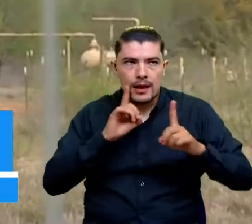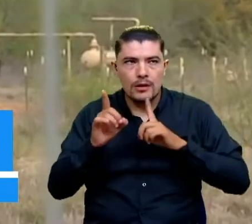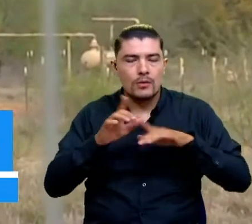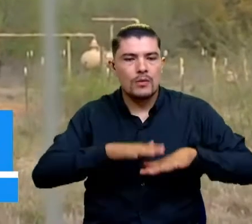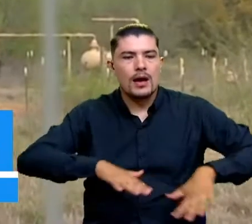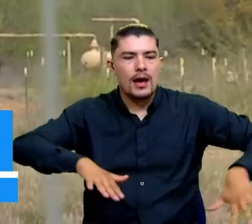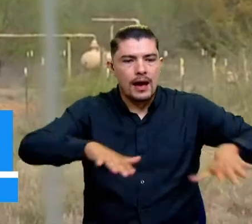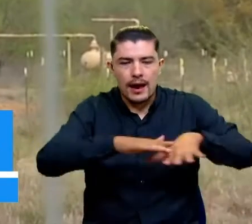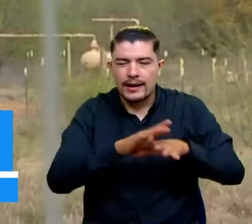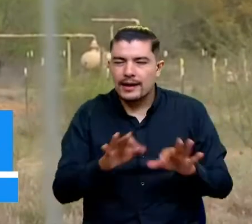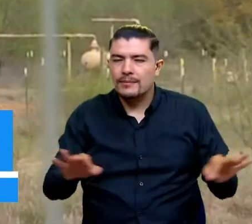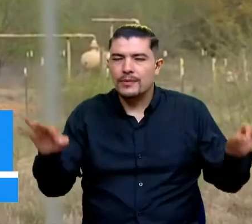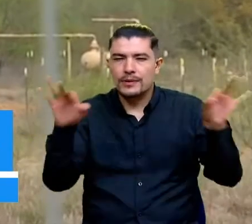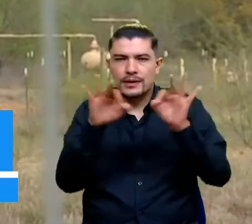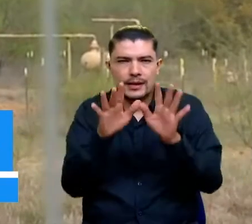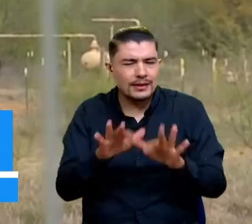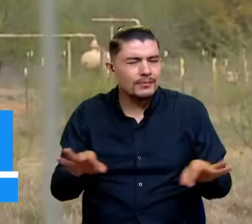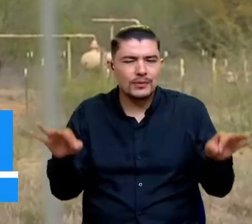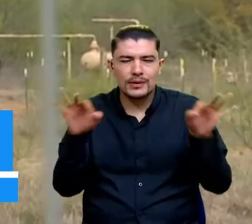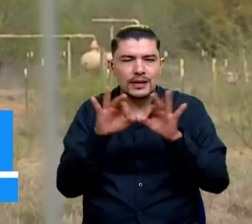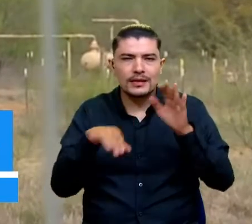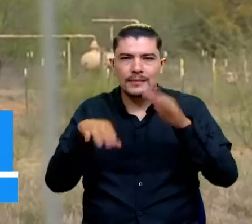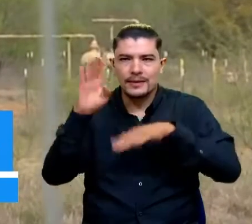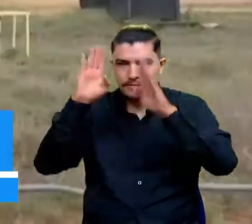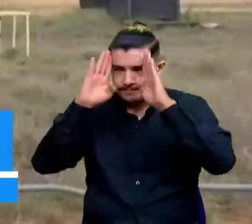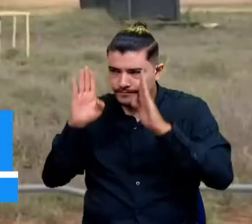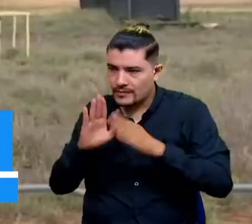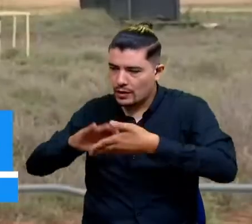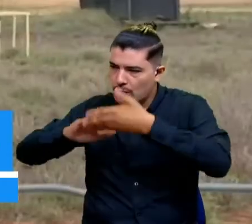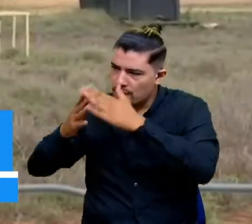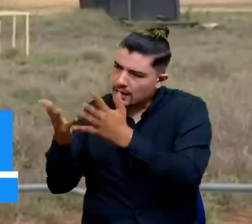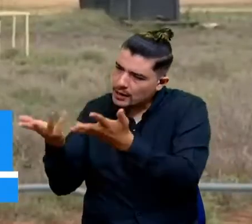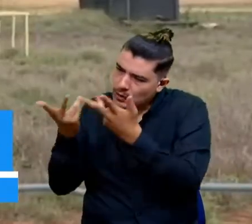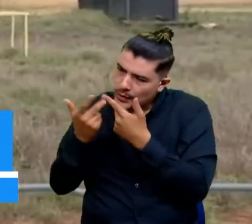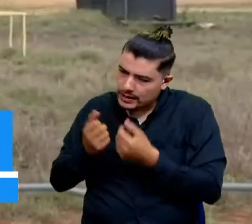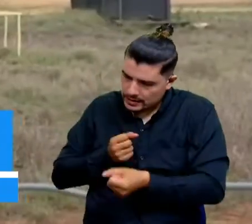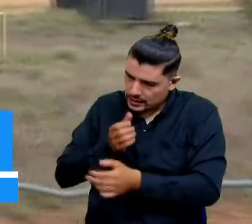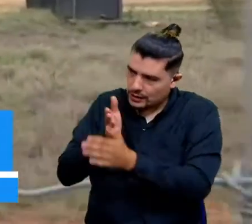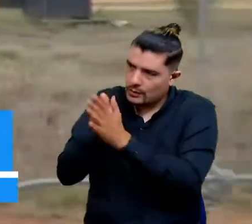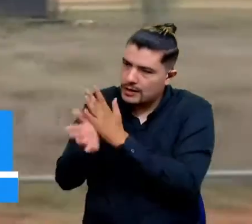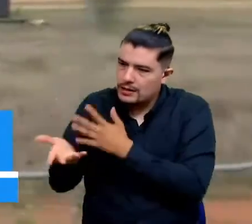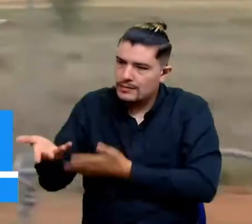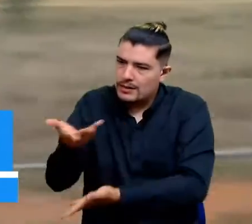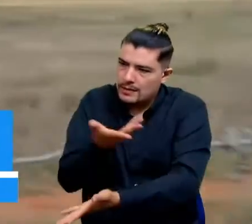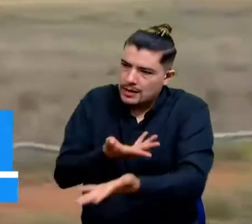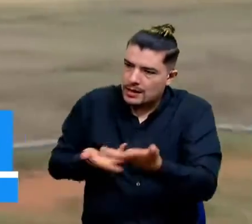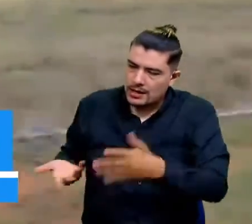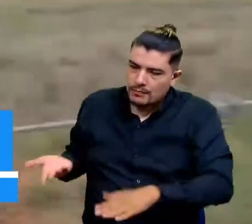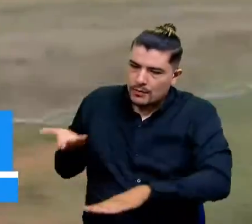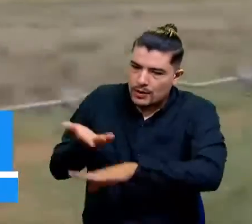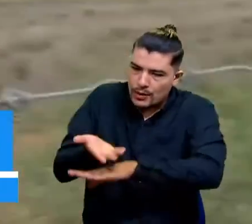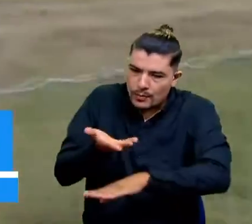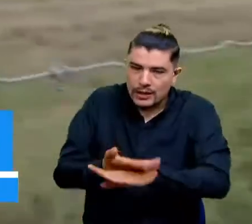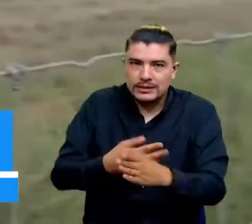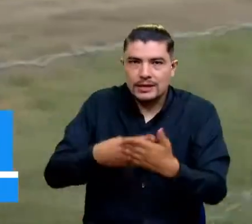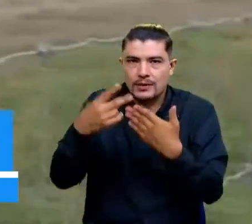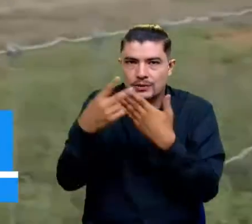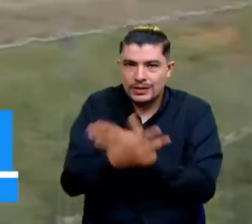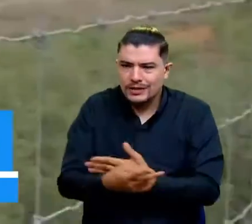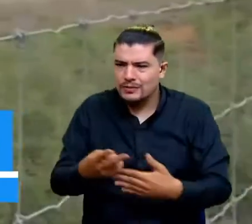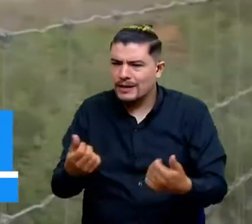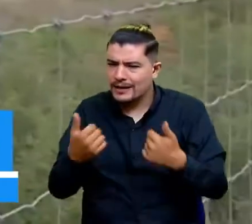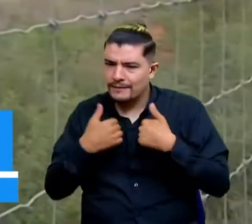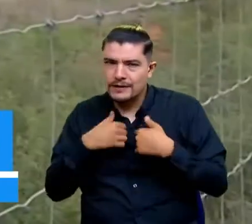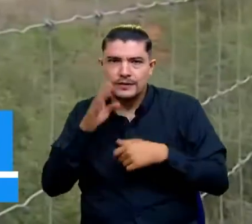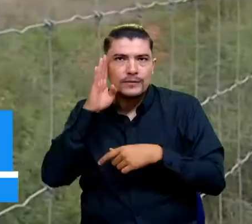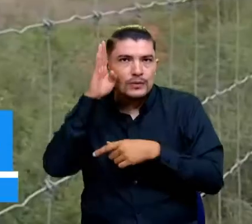donde lo importante es que nos escuchemos, escucharlos nosotros, que nos escuchen, seguir planteando las bondades de los proyectos, hacia